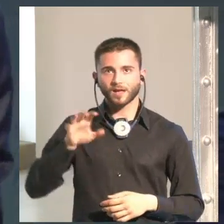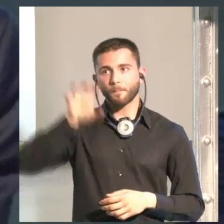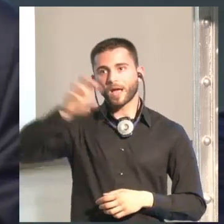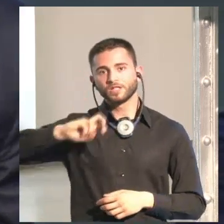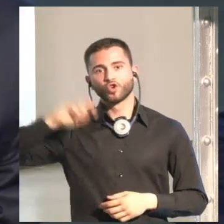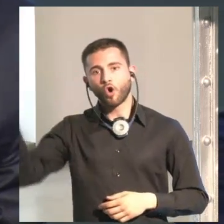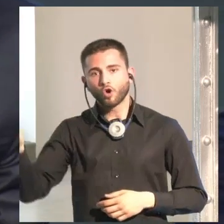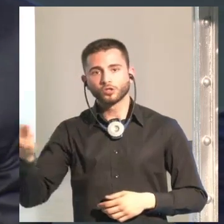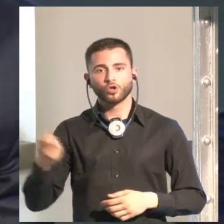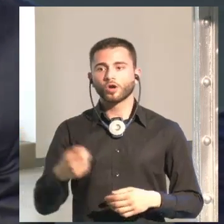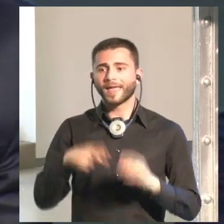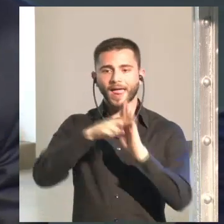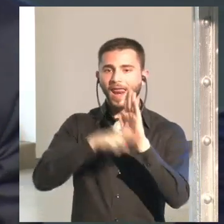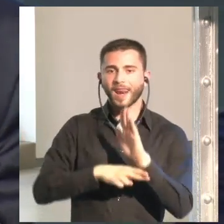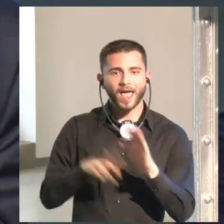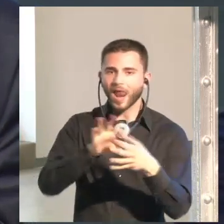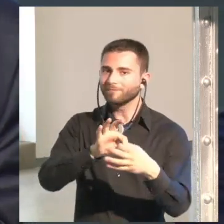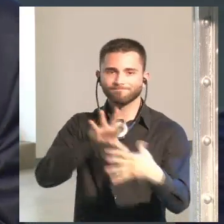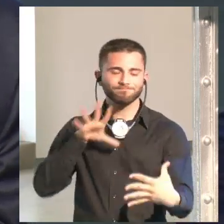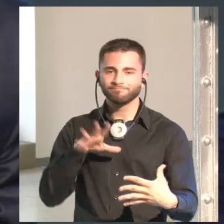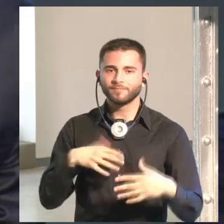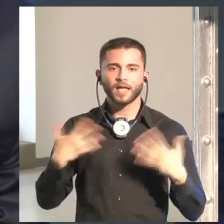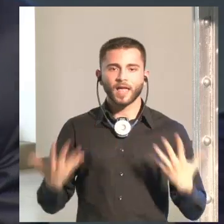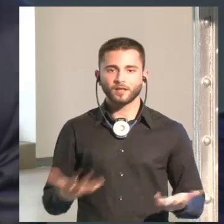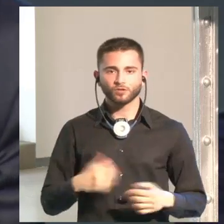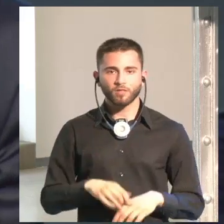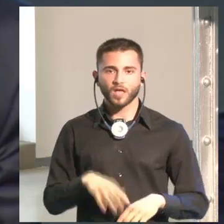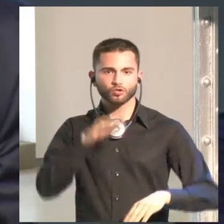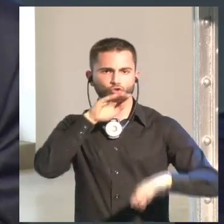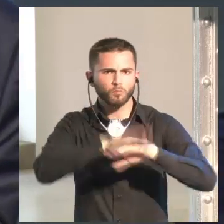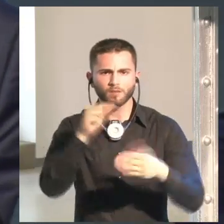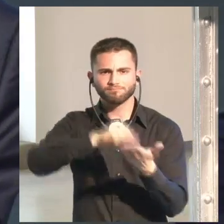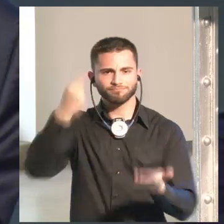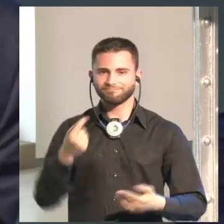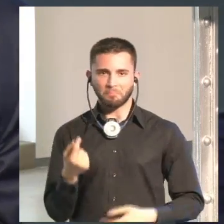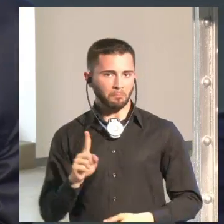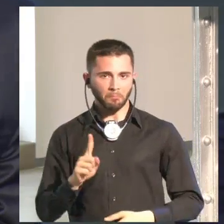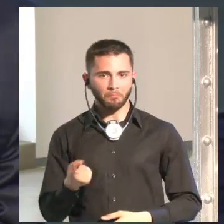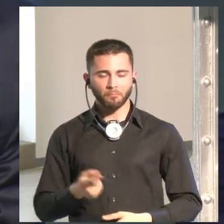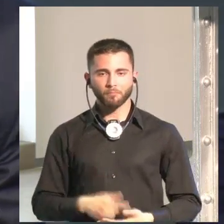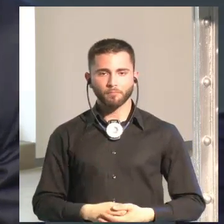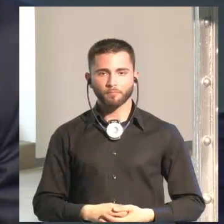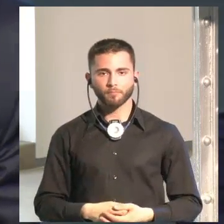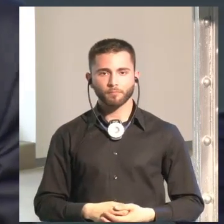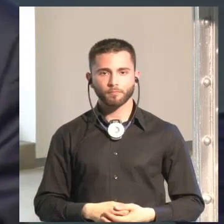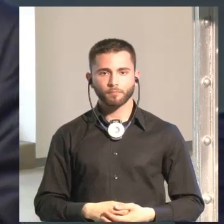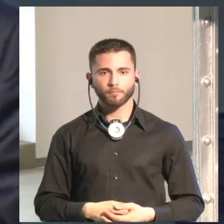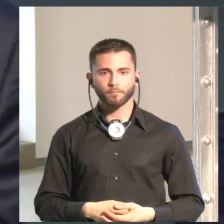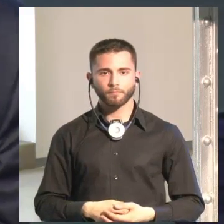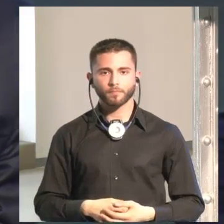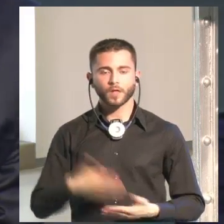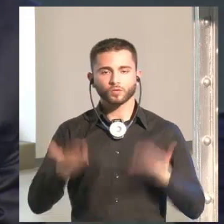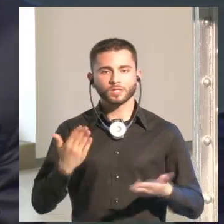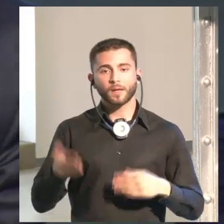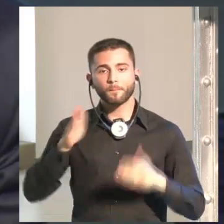estaba sujeta a esas reglas, por lo tanto no tenía que dar cumplimiento instantáneo. La justicia brasilera tenía que hacer un pedido a Estados